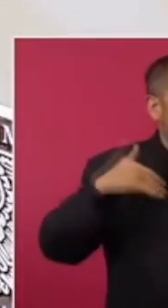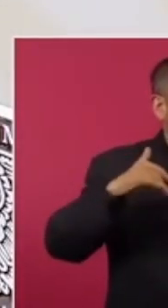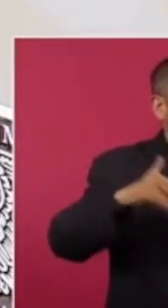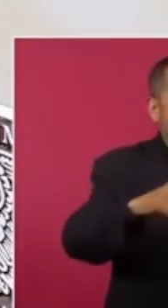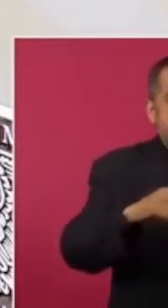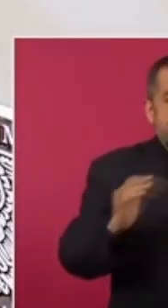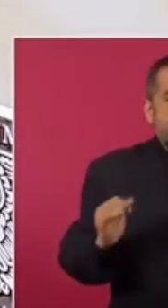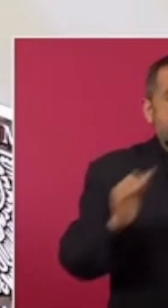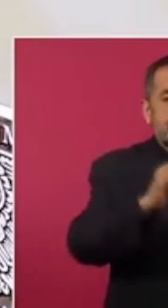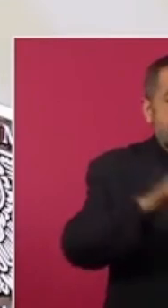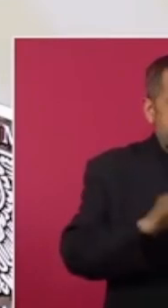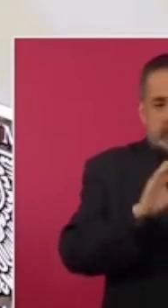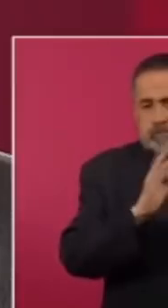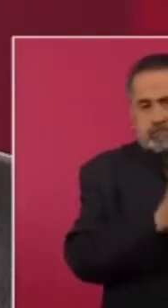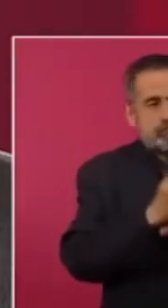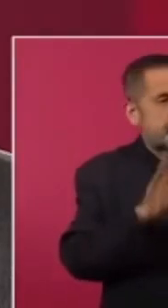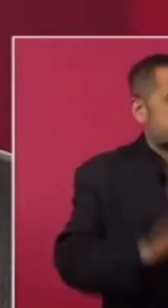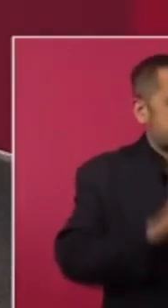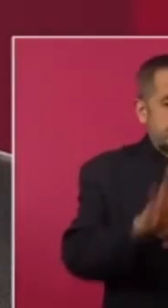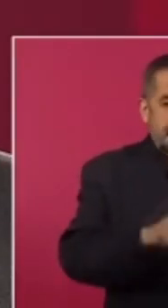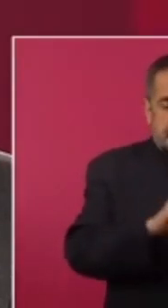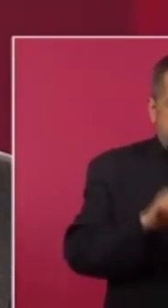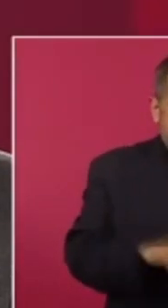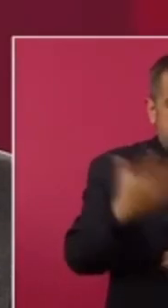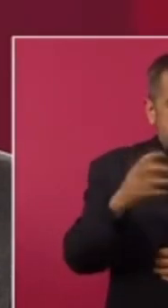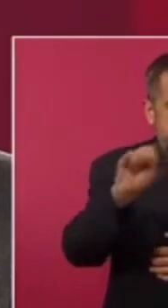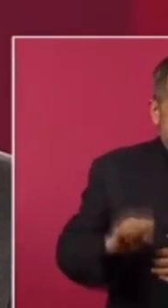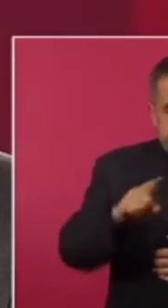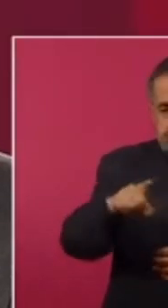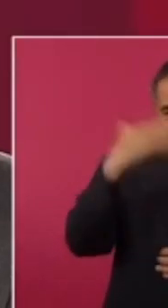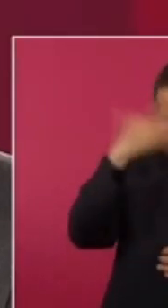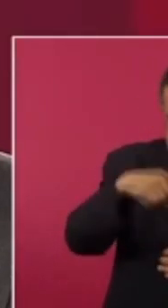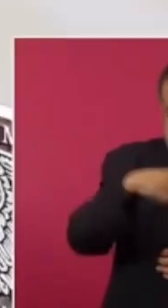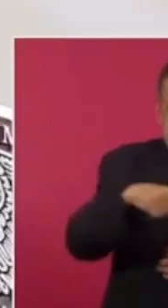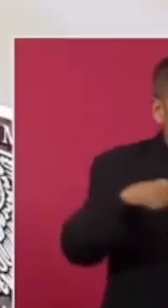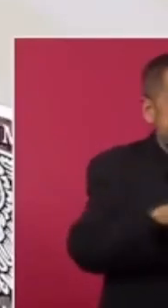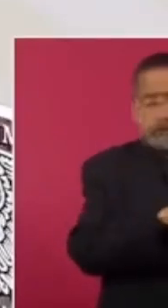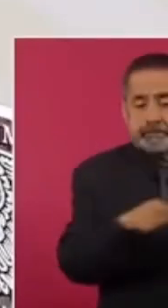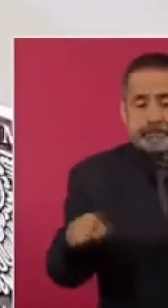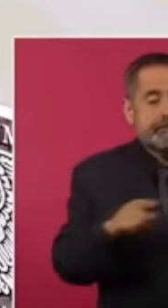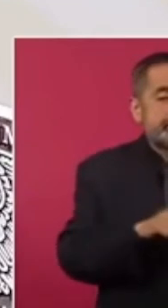arqueológico en esta parte del tramo 5 sur, que como ustedes saben, corre de